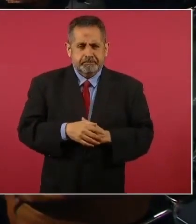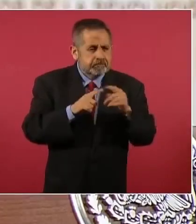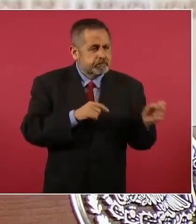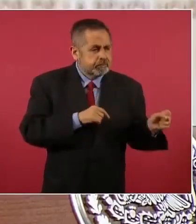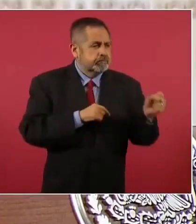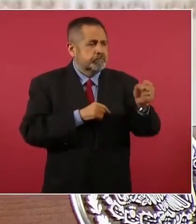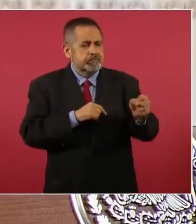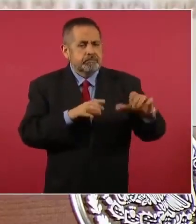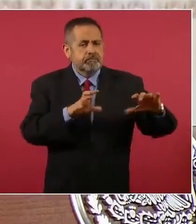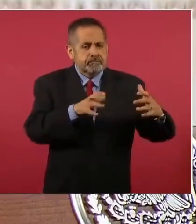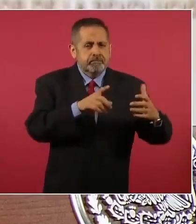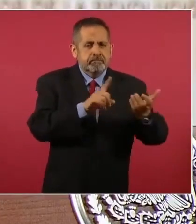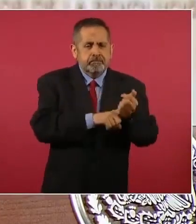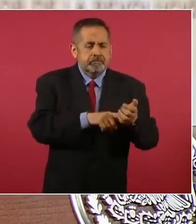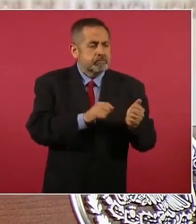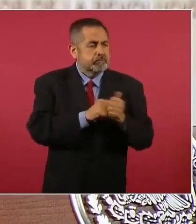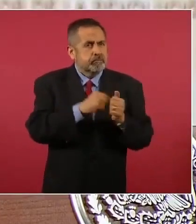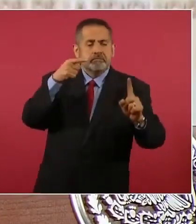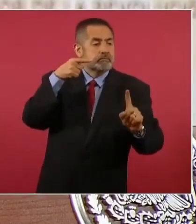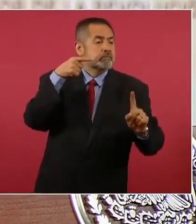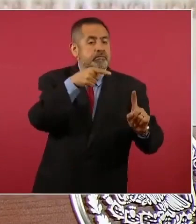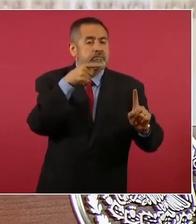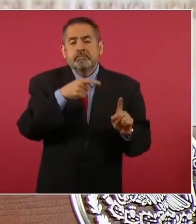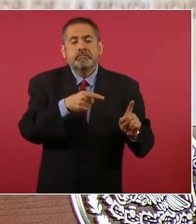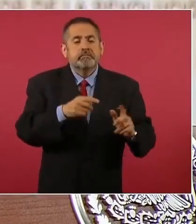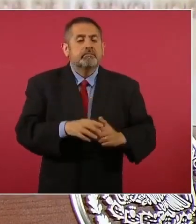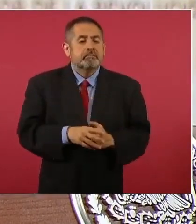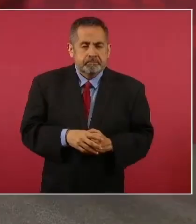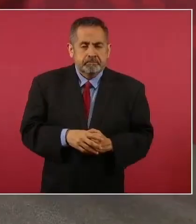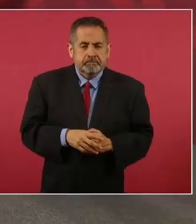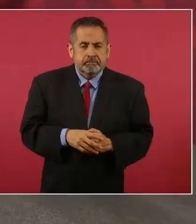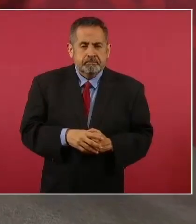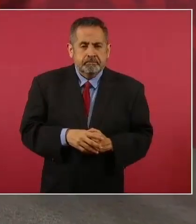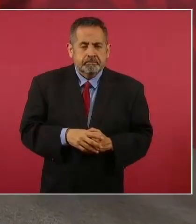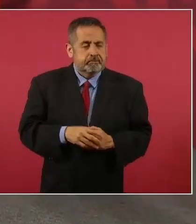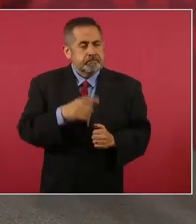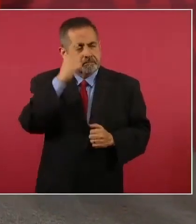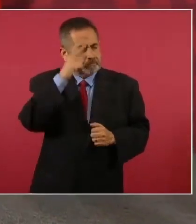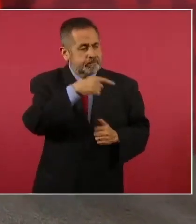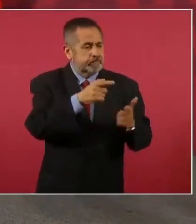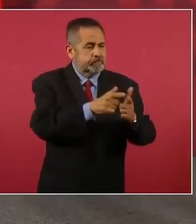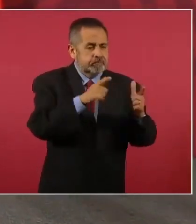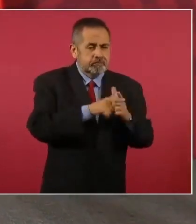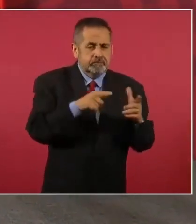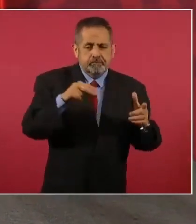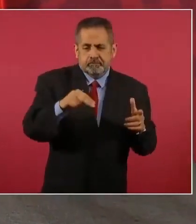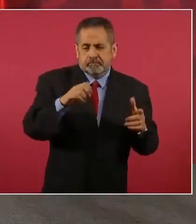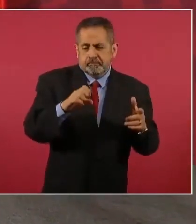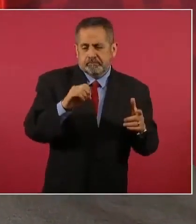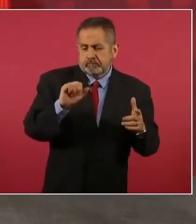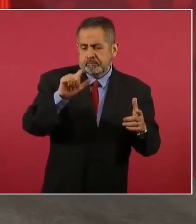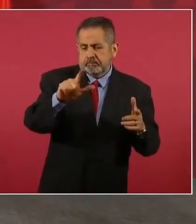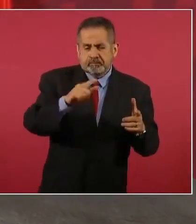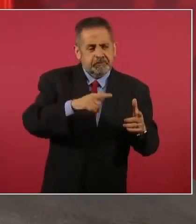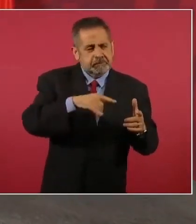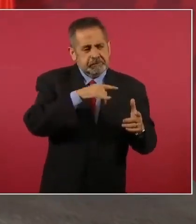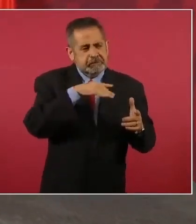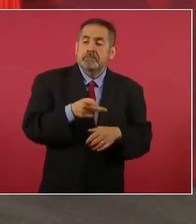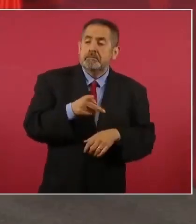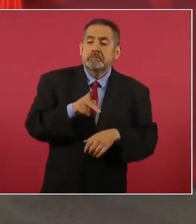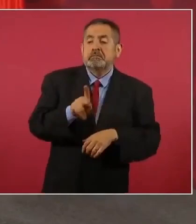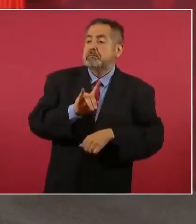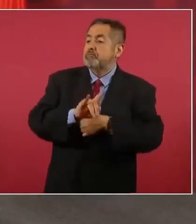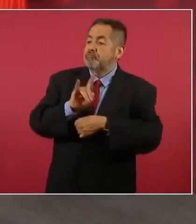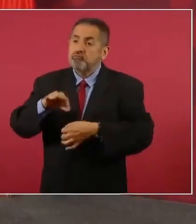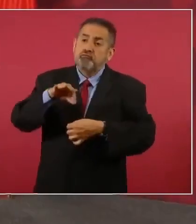promovido con el propósito de que los neoliberales, conservadores, corruptos simularan